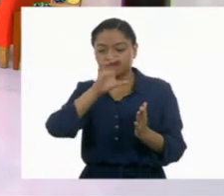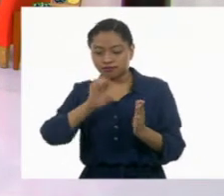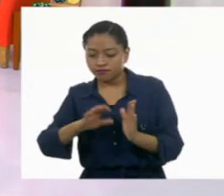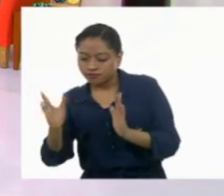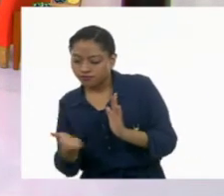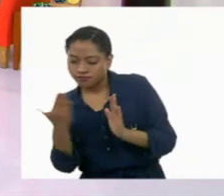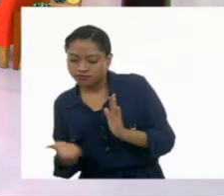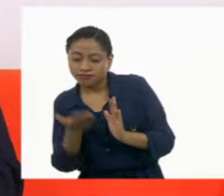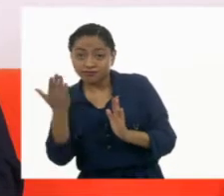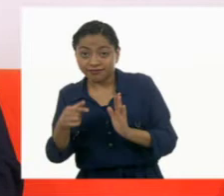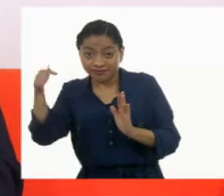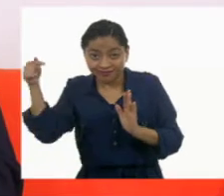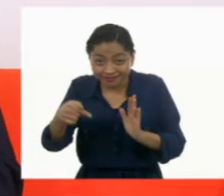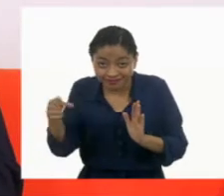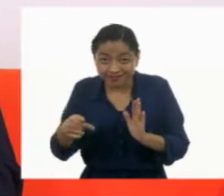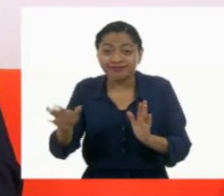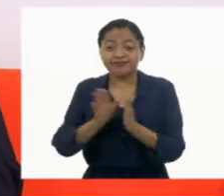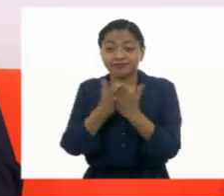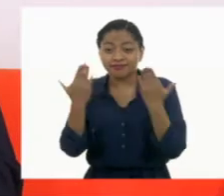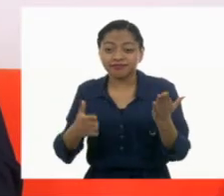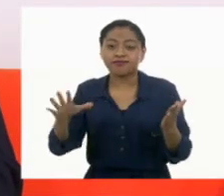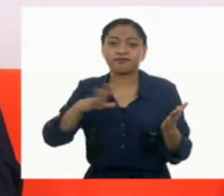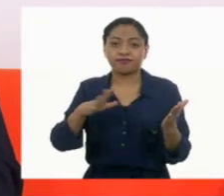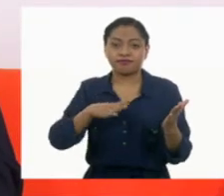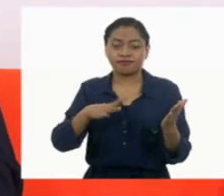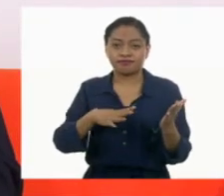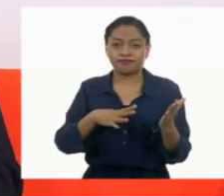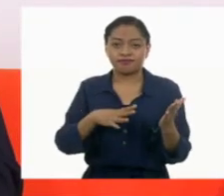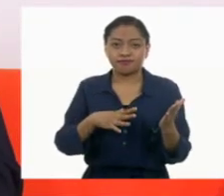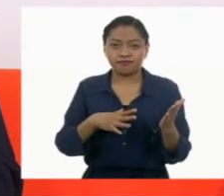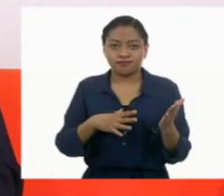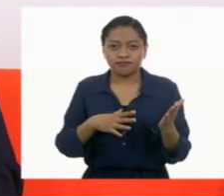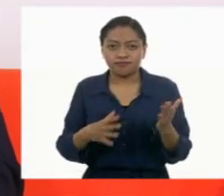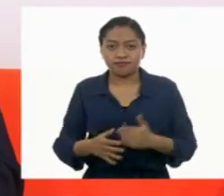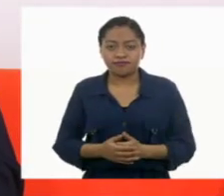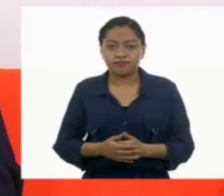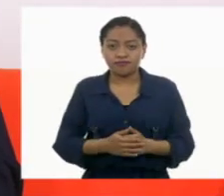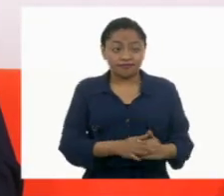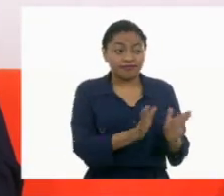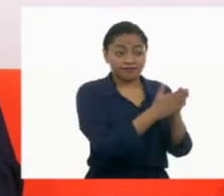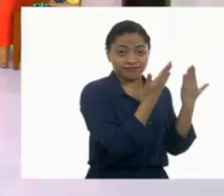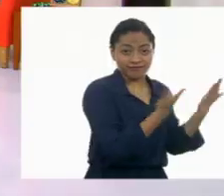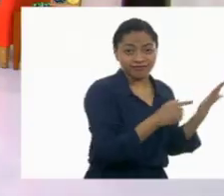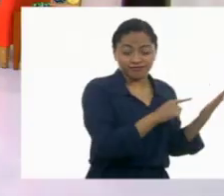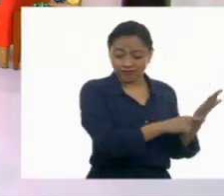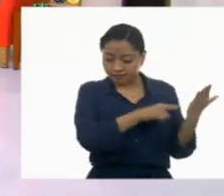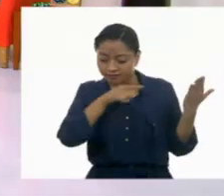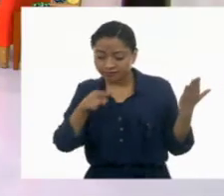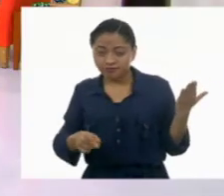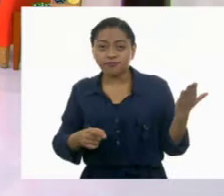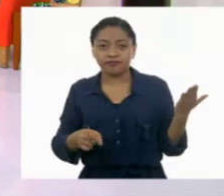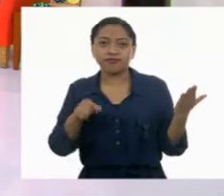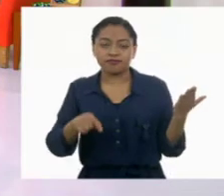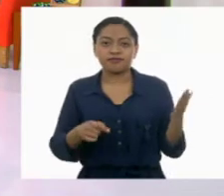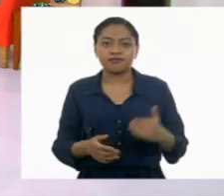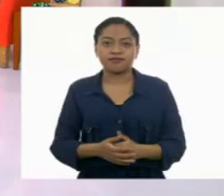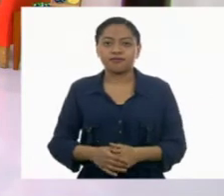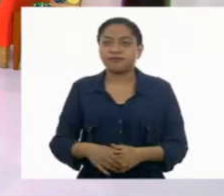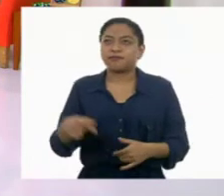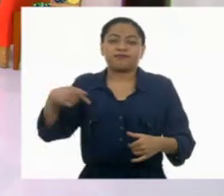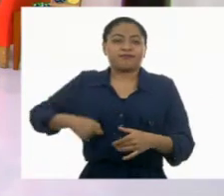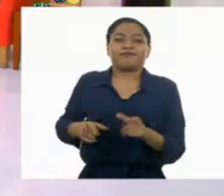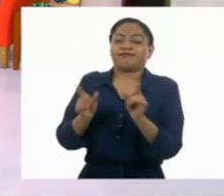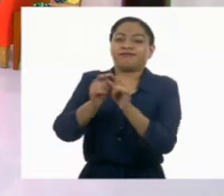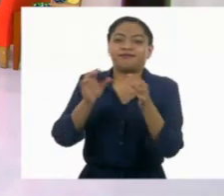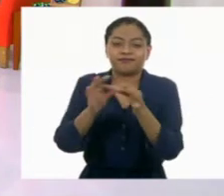tomo. Ahí hay un índice que tiene una doble entrada del libro original y del libro braille. Así rápidamente podemos